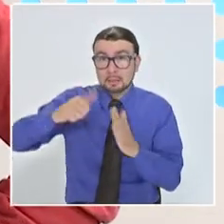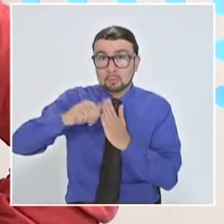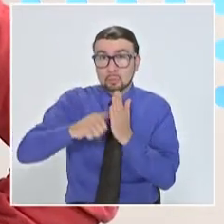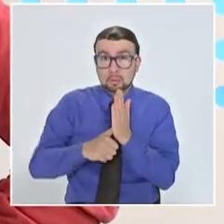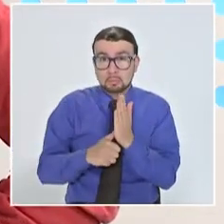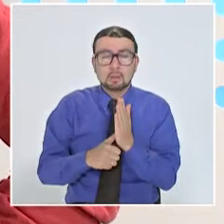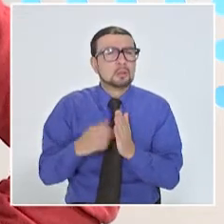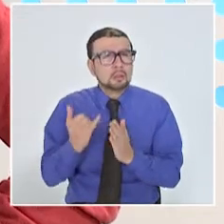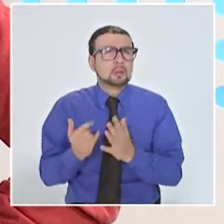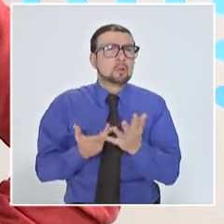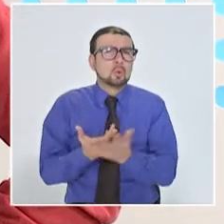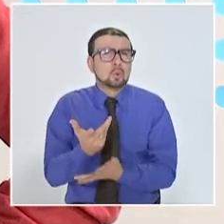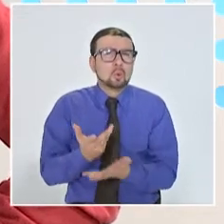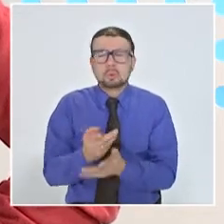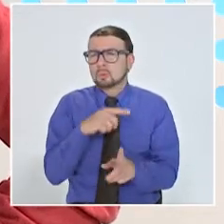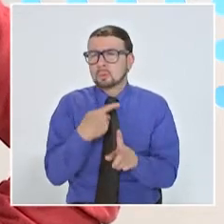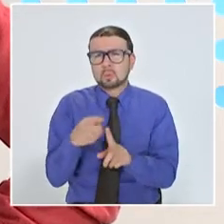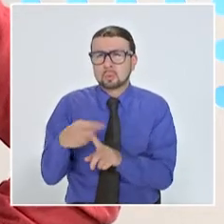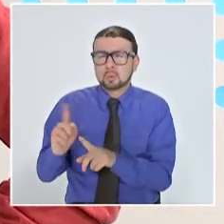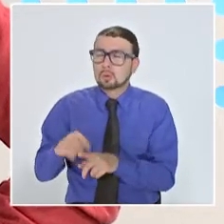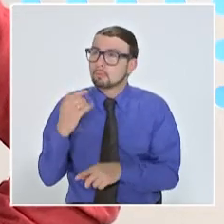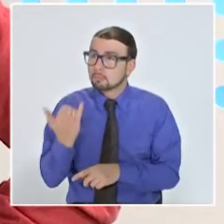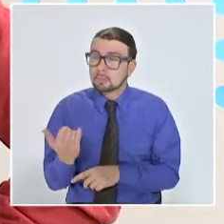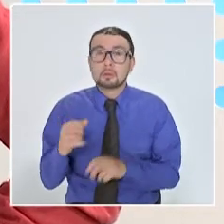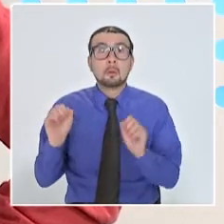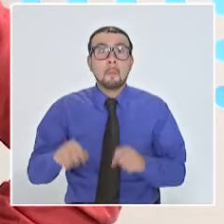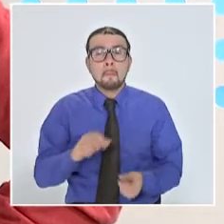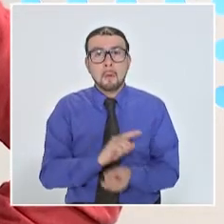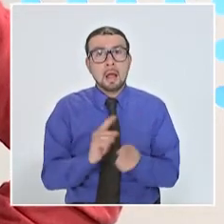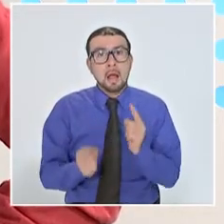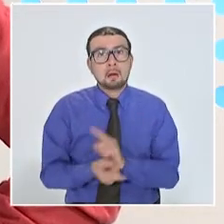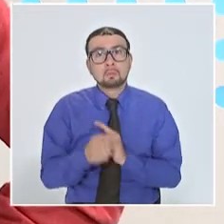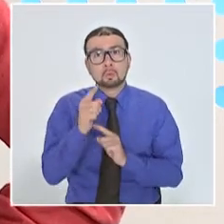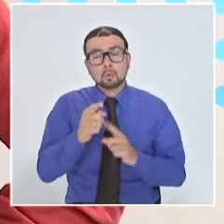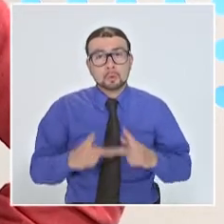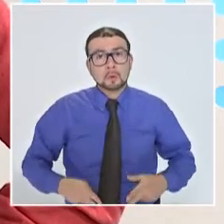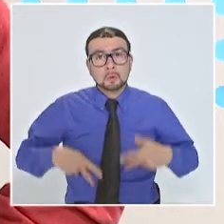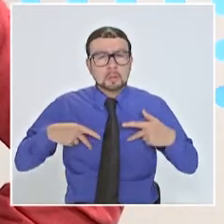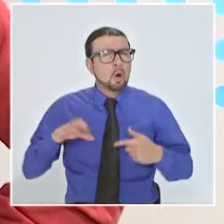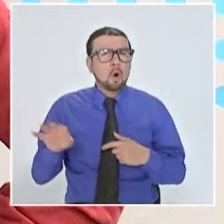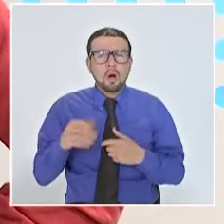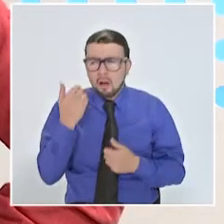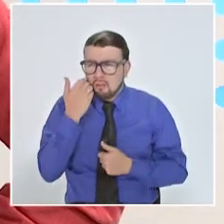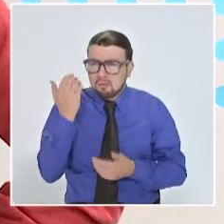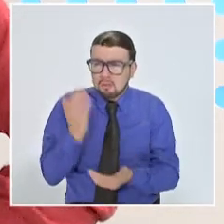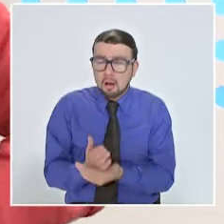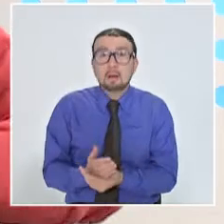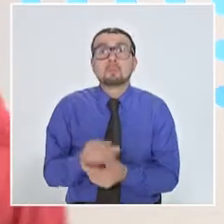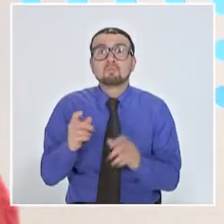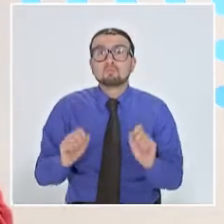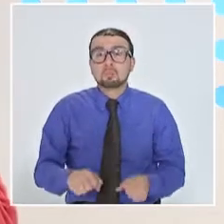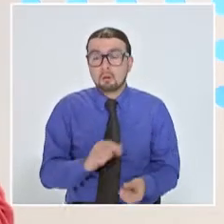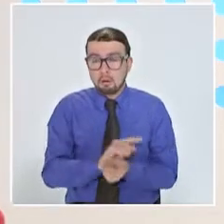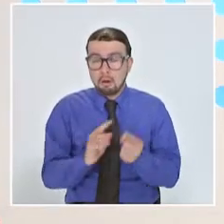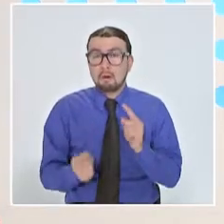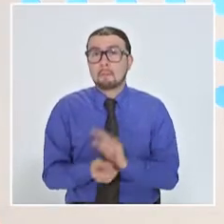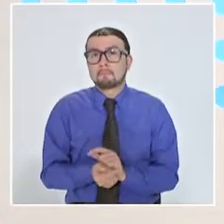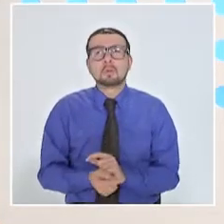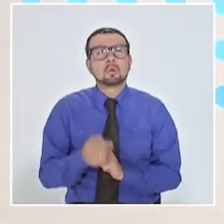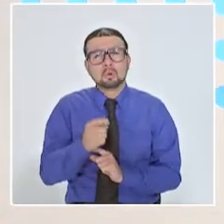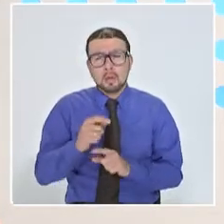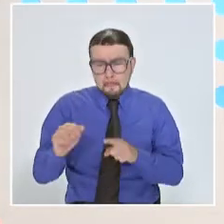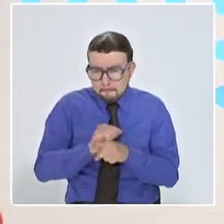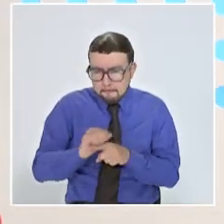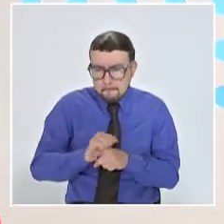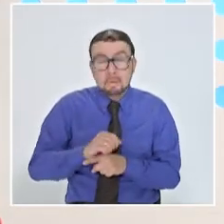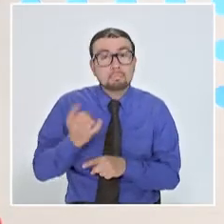todas estas recomendaciones pueden cambiar el pronóstico de sus vidas o de la enfermedad mamaria. Si ponen en práctica estos